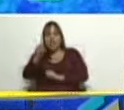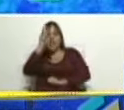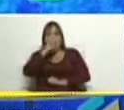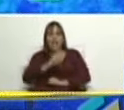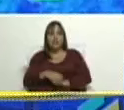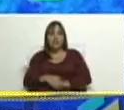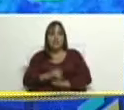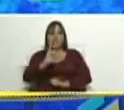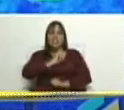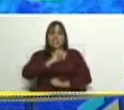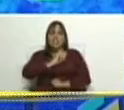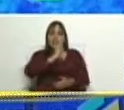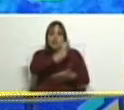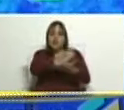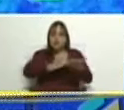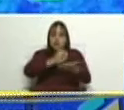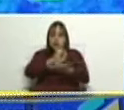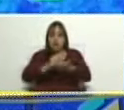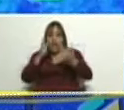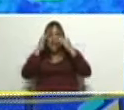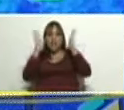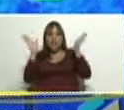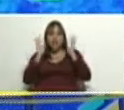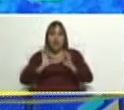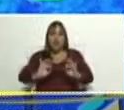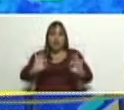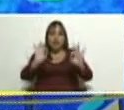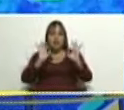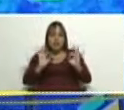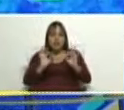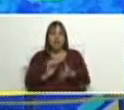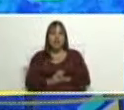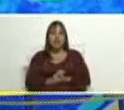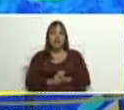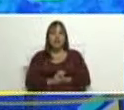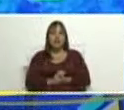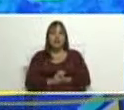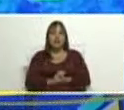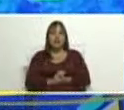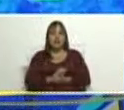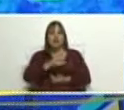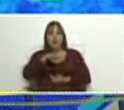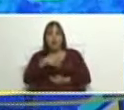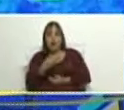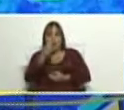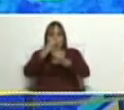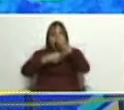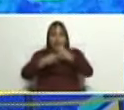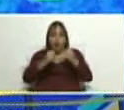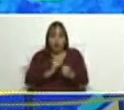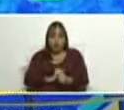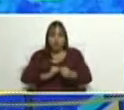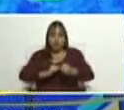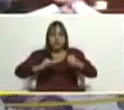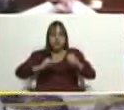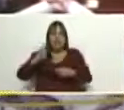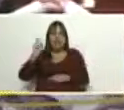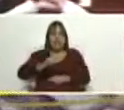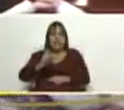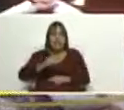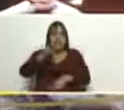Identificación, registro y atención especial para lograr las calorías y la proteína